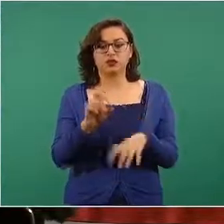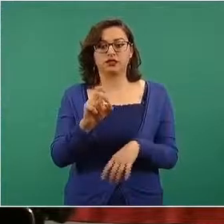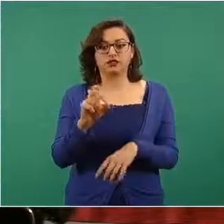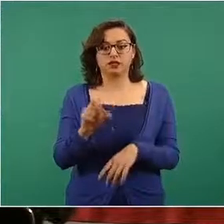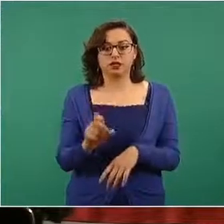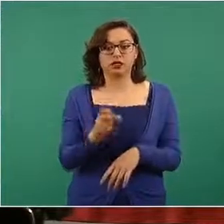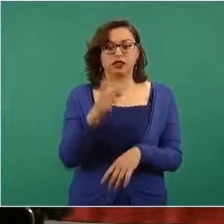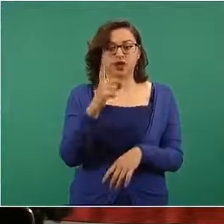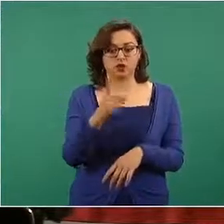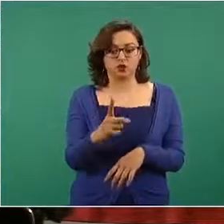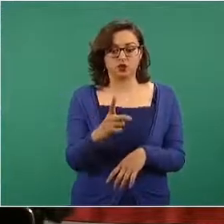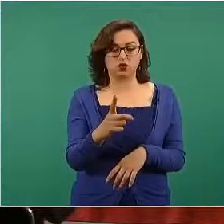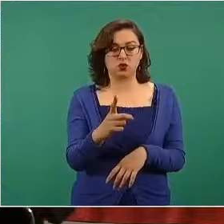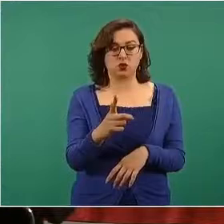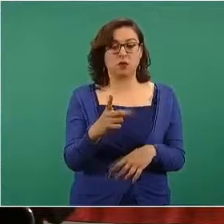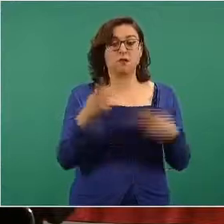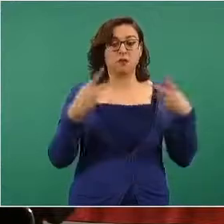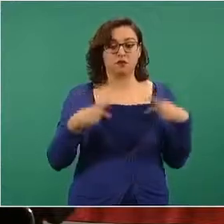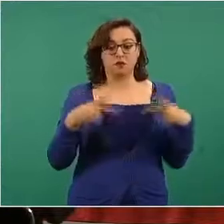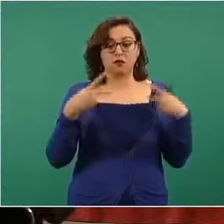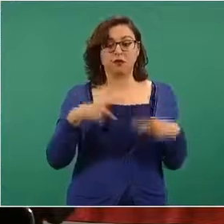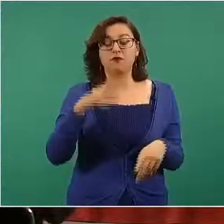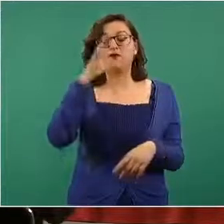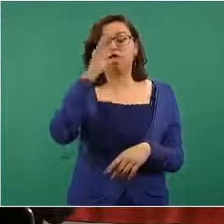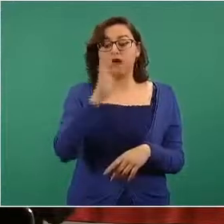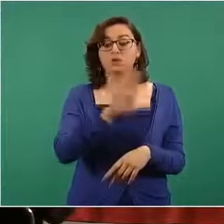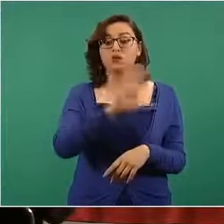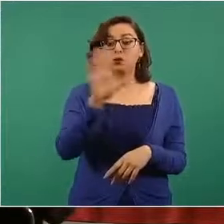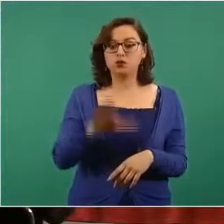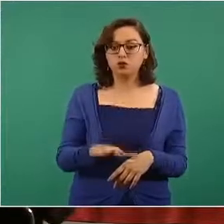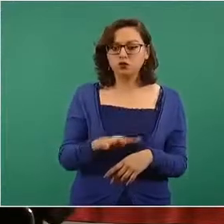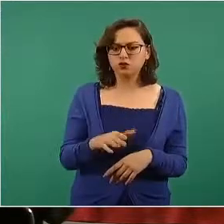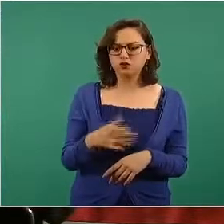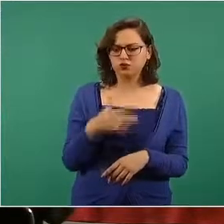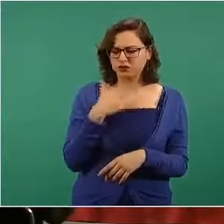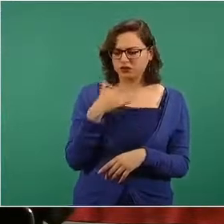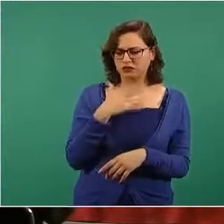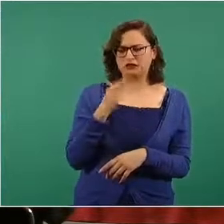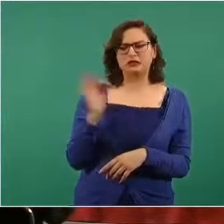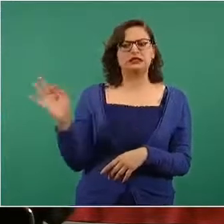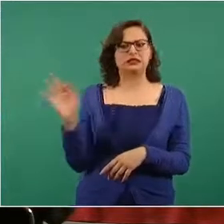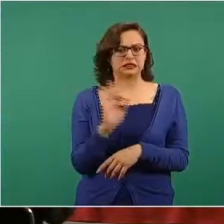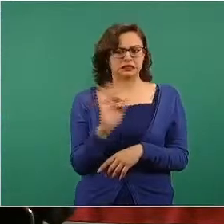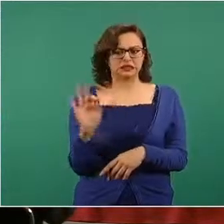46.931 defunciones que cubrían el cuadro, fueron cuadros sospechosos